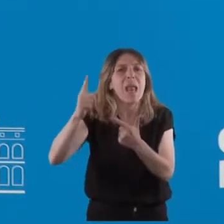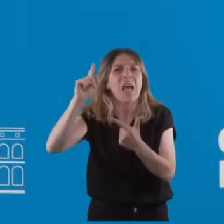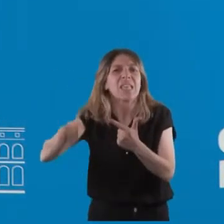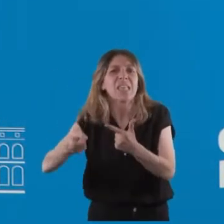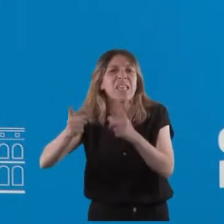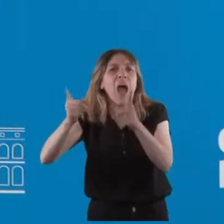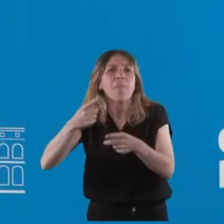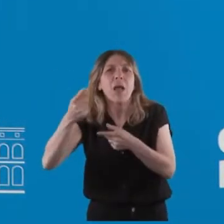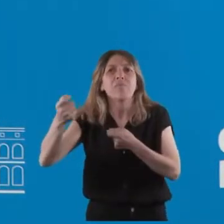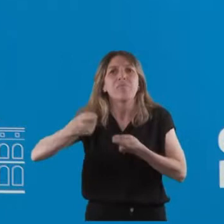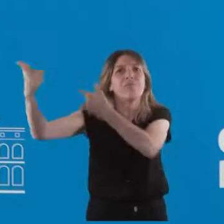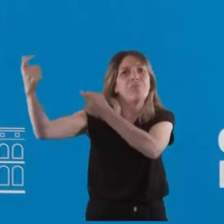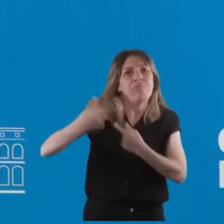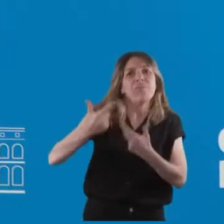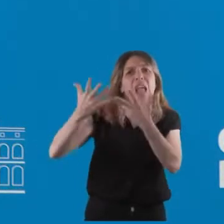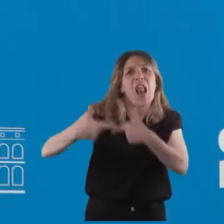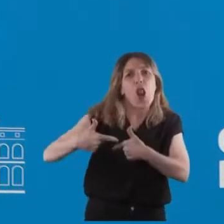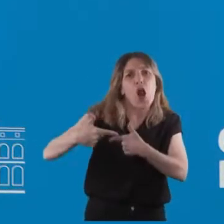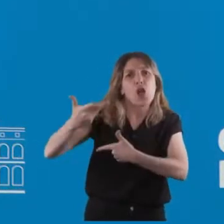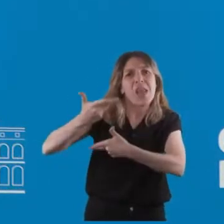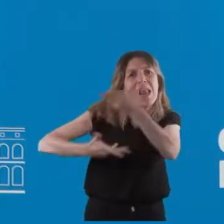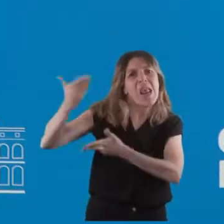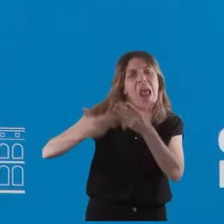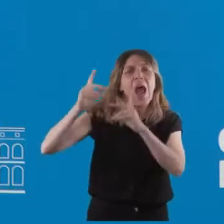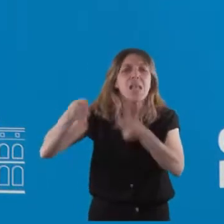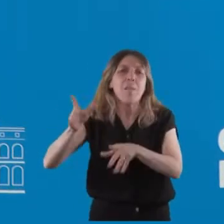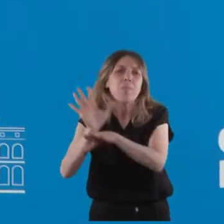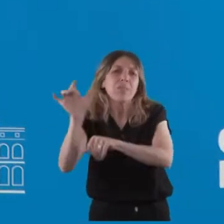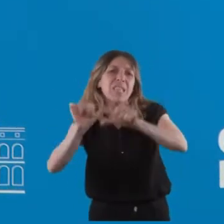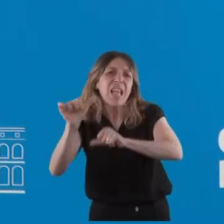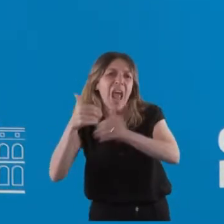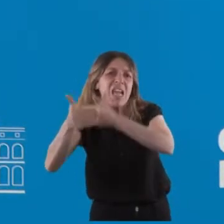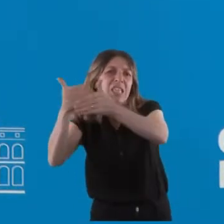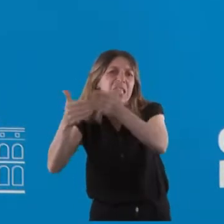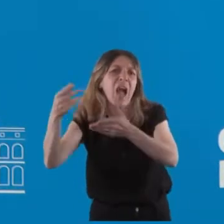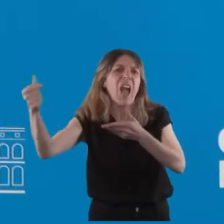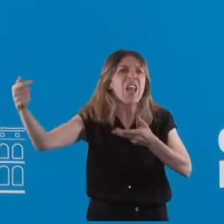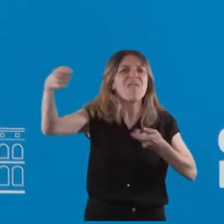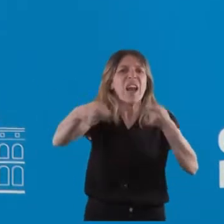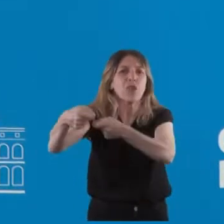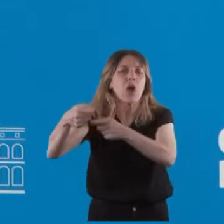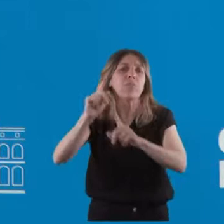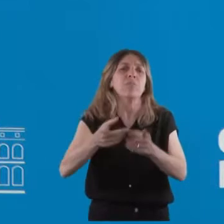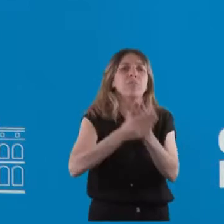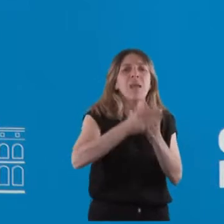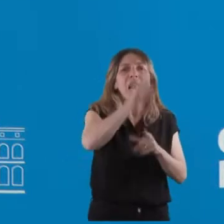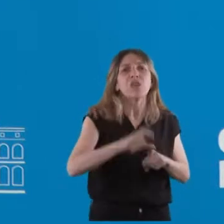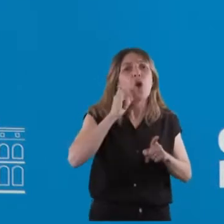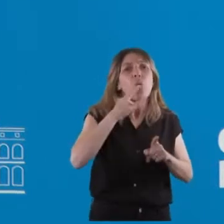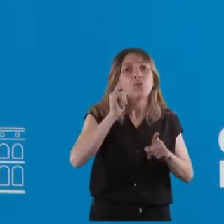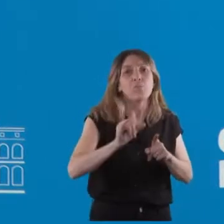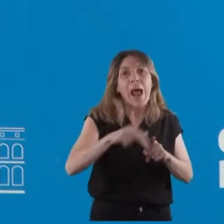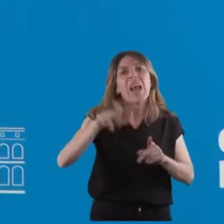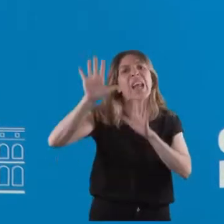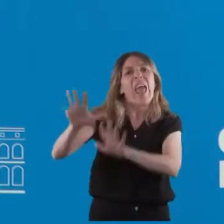de tecnología a cuestiones que tienen que ver con el desarrollo de la ciencia y también con importantes inversiones el ministro guzmán permaneció dos días más en